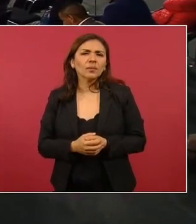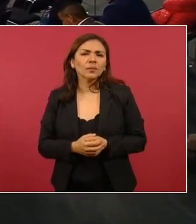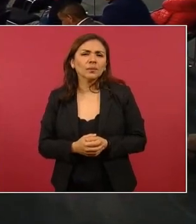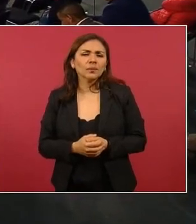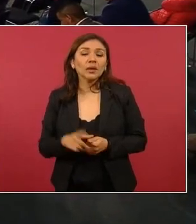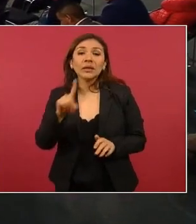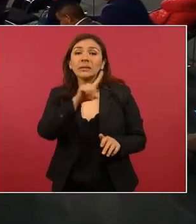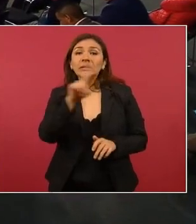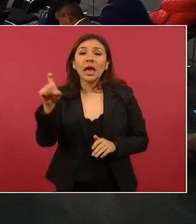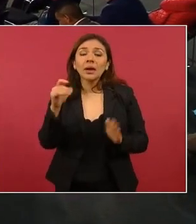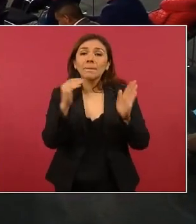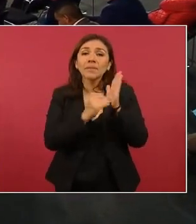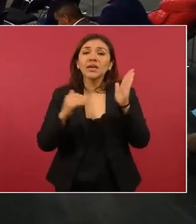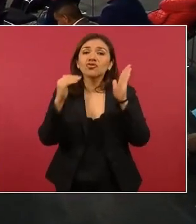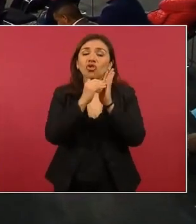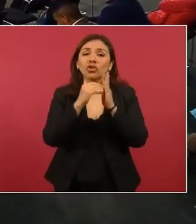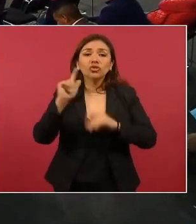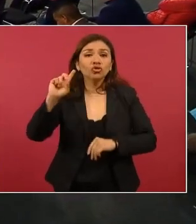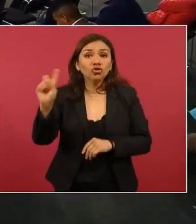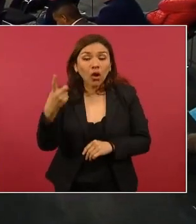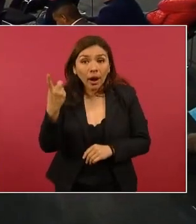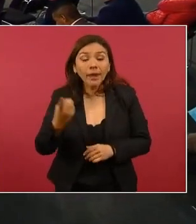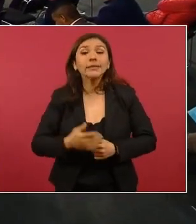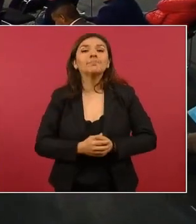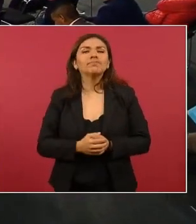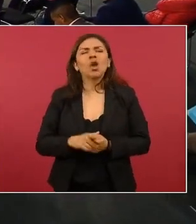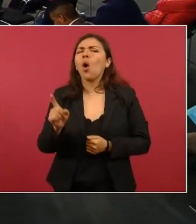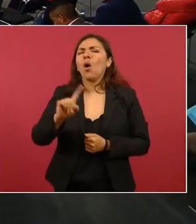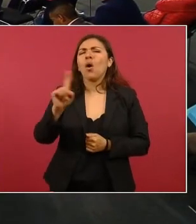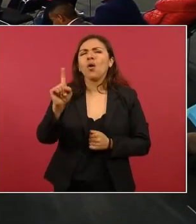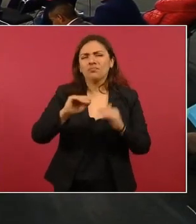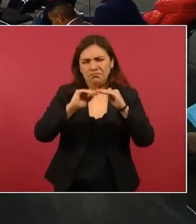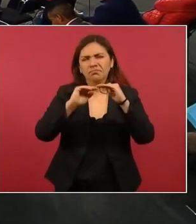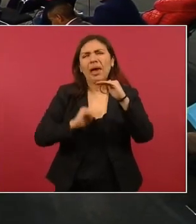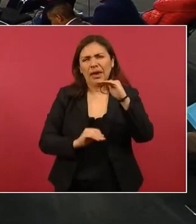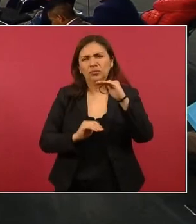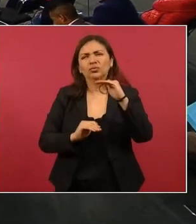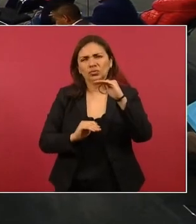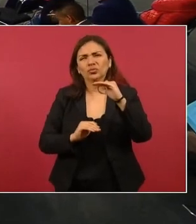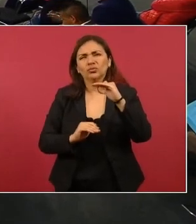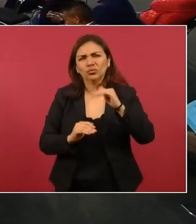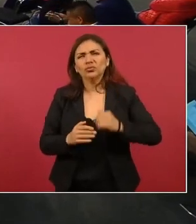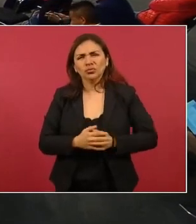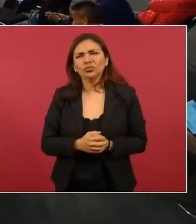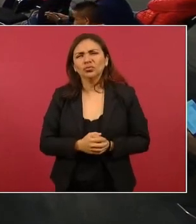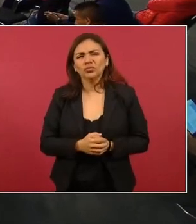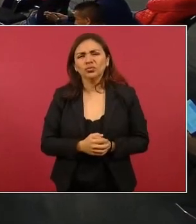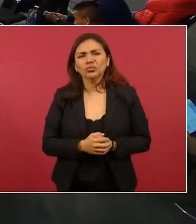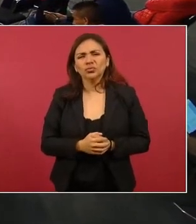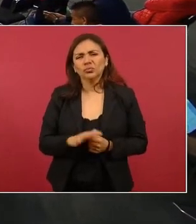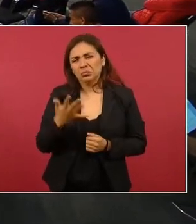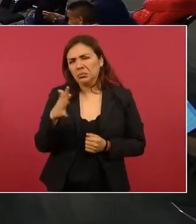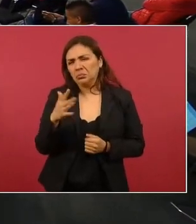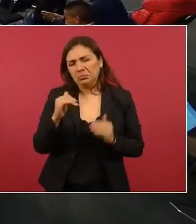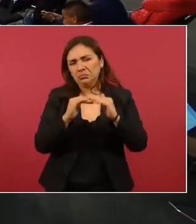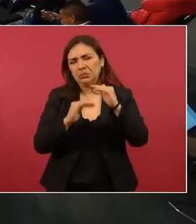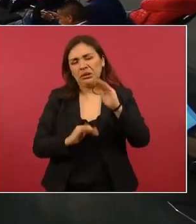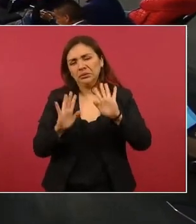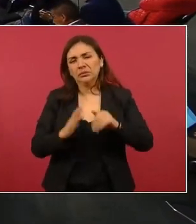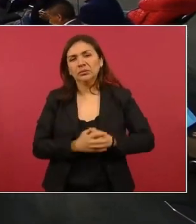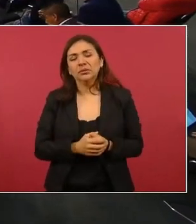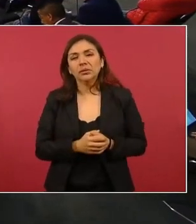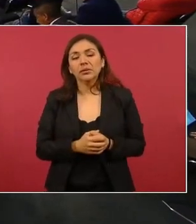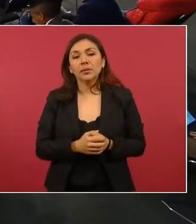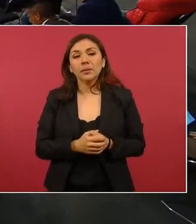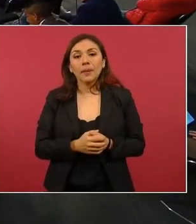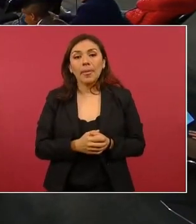100 millones de dólares, sí. No, menos. Menos. Pero sí.